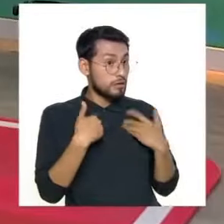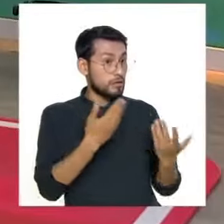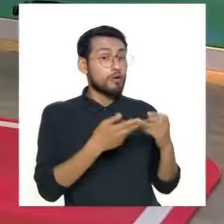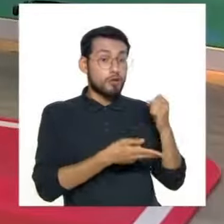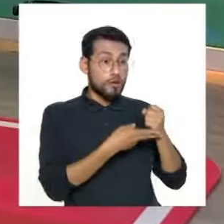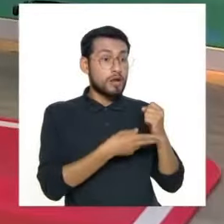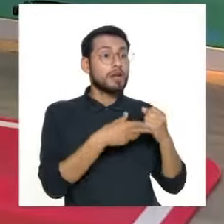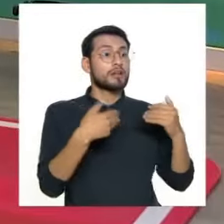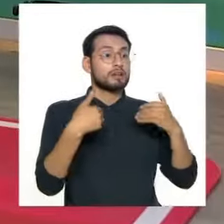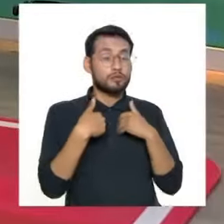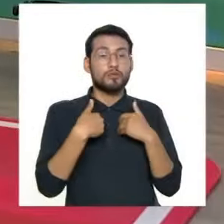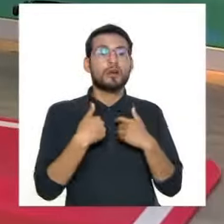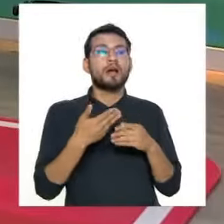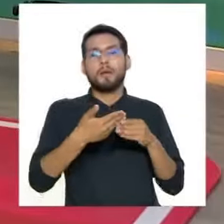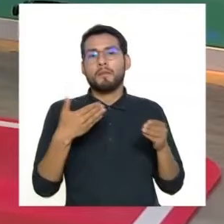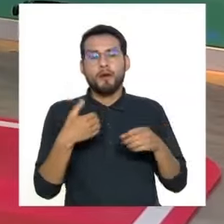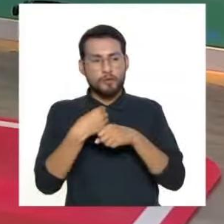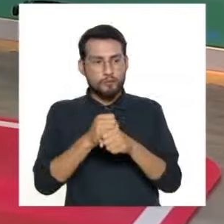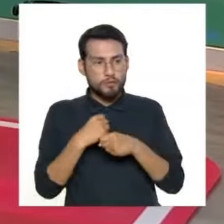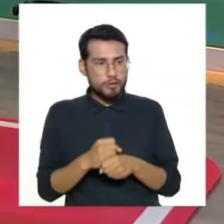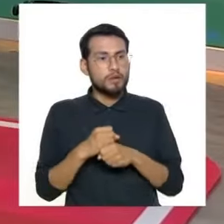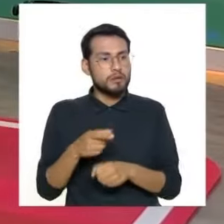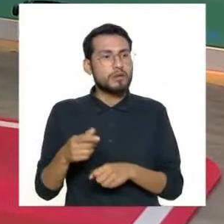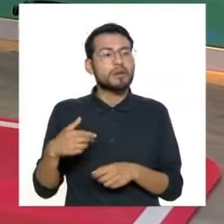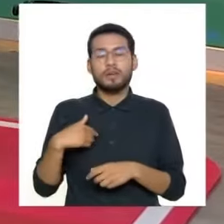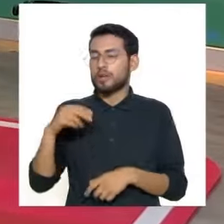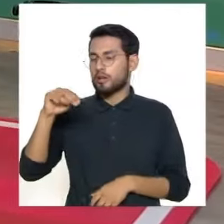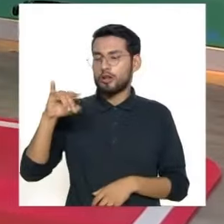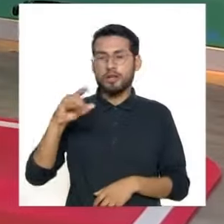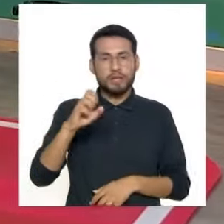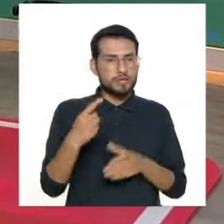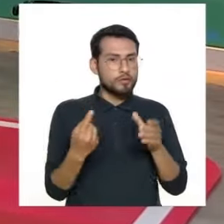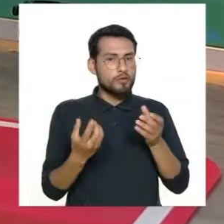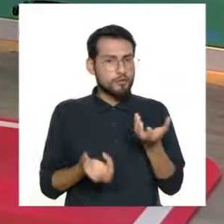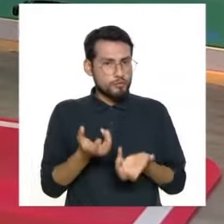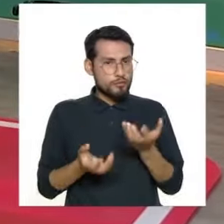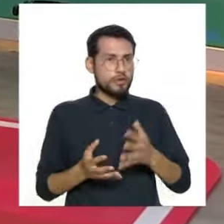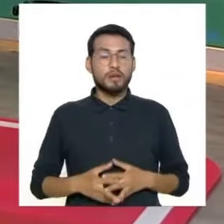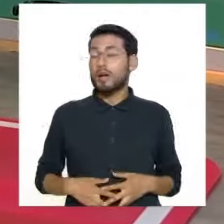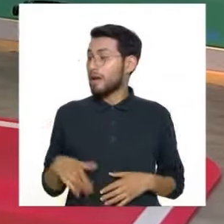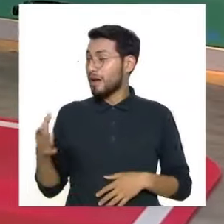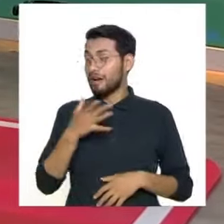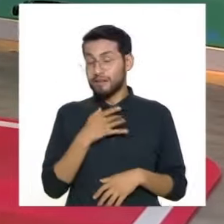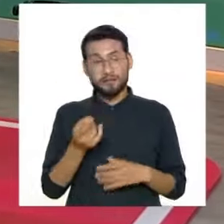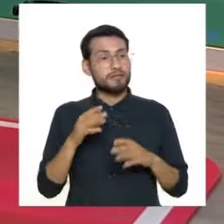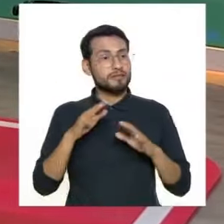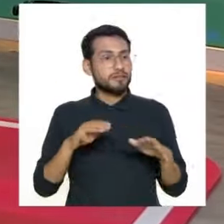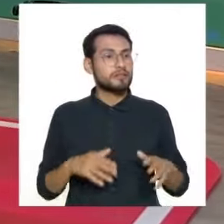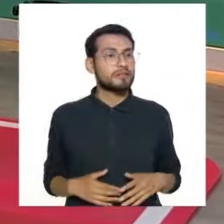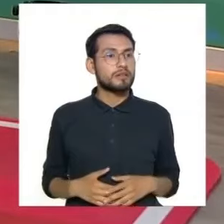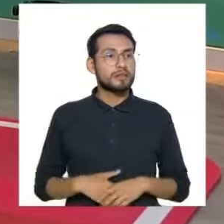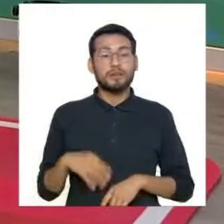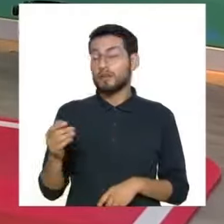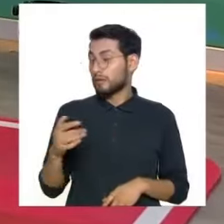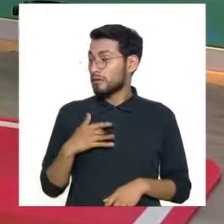conservas También tenemos productos preformados tipo hamburguesas y nuggets no les encantan a